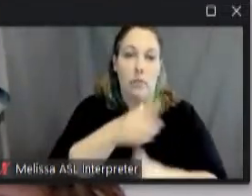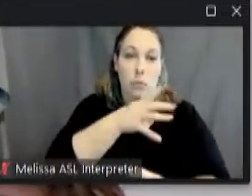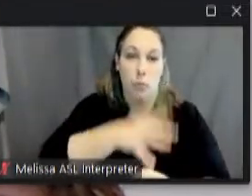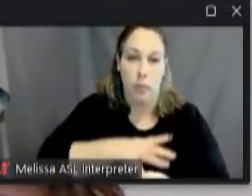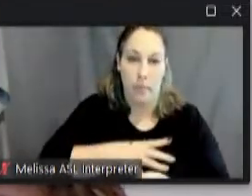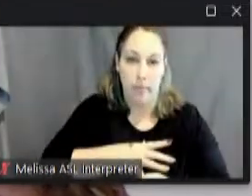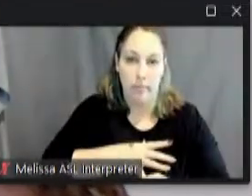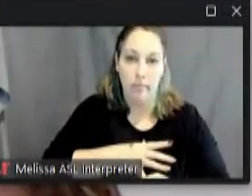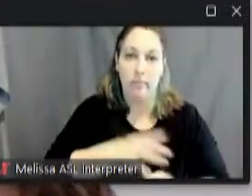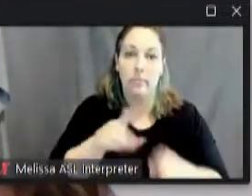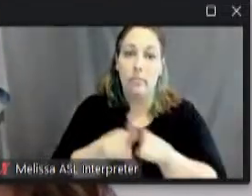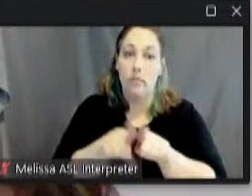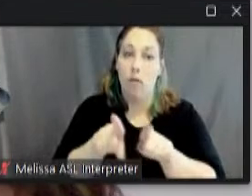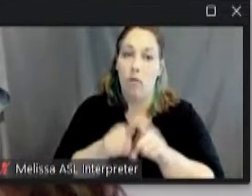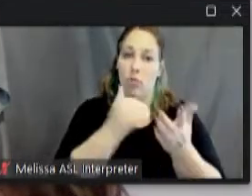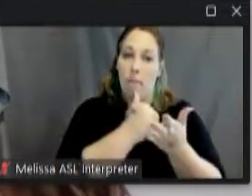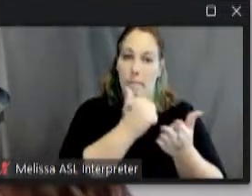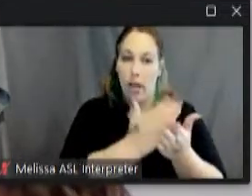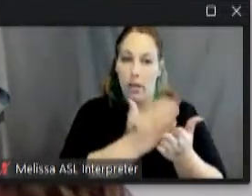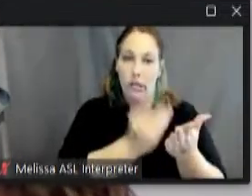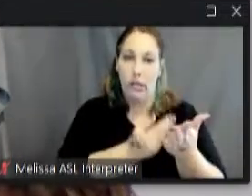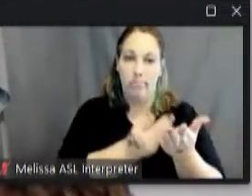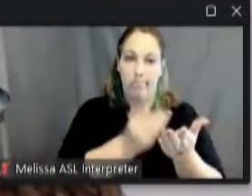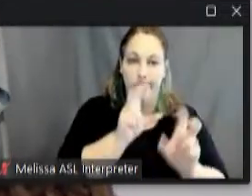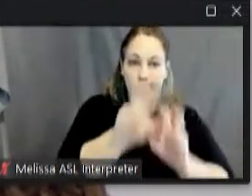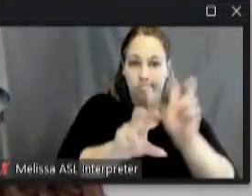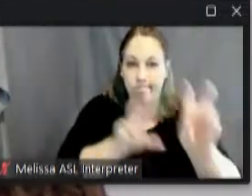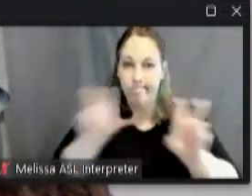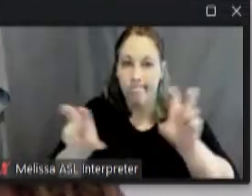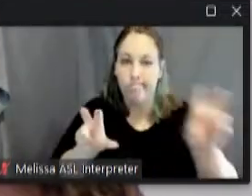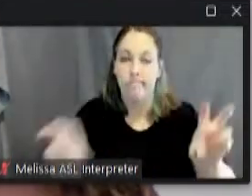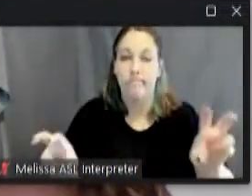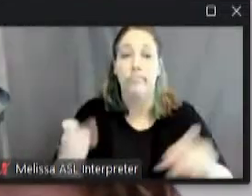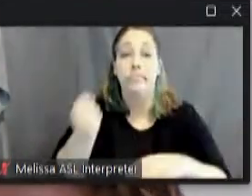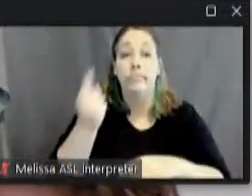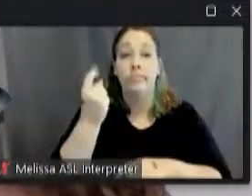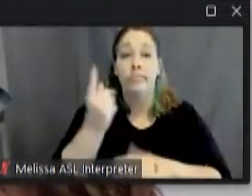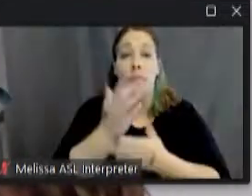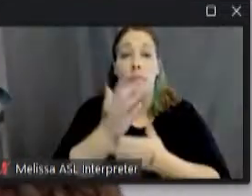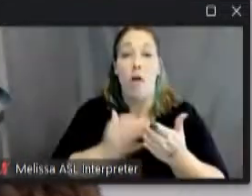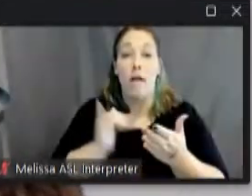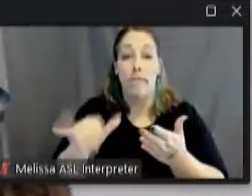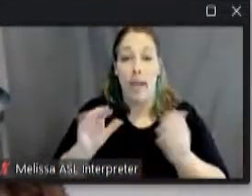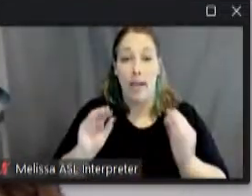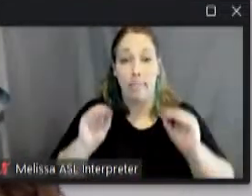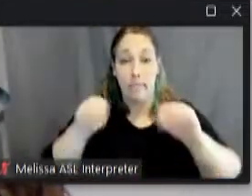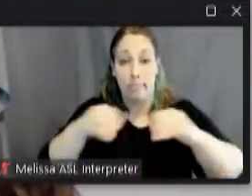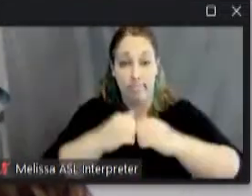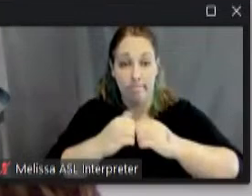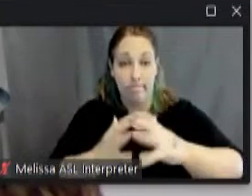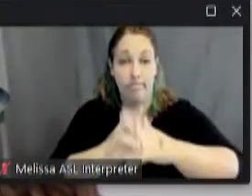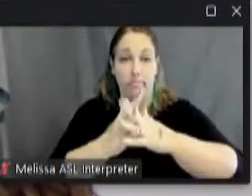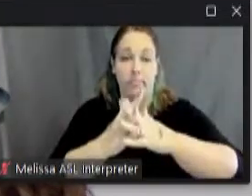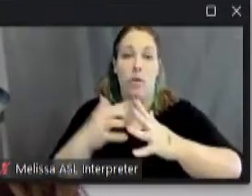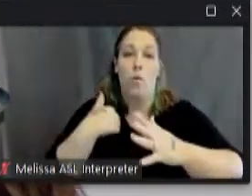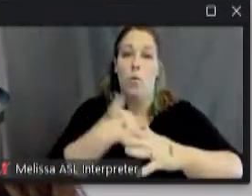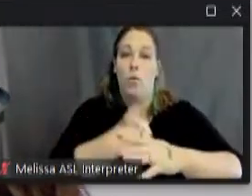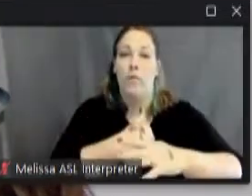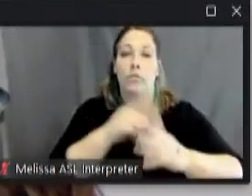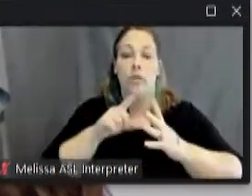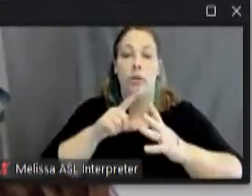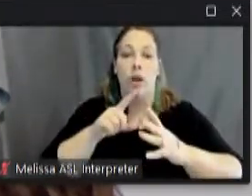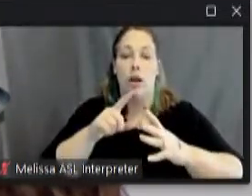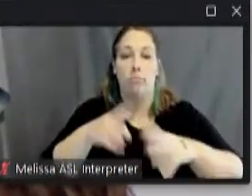la implementación de políticas públicas, programas y proyectos, se han adoptado medidas importantes para hacer efectivos los derechos